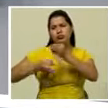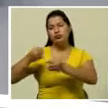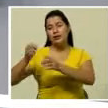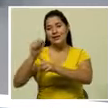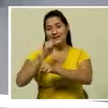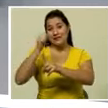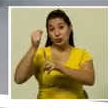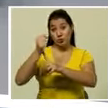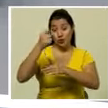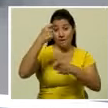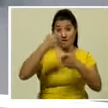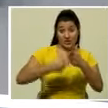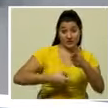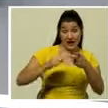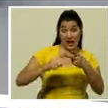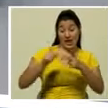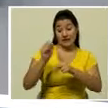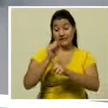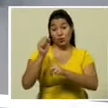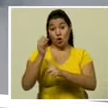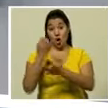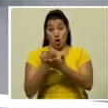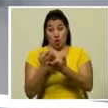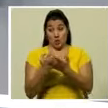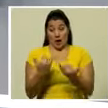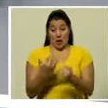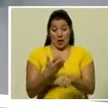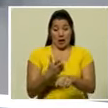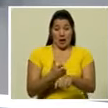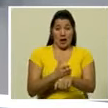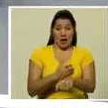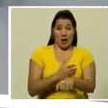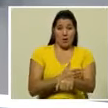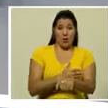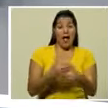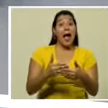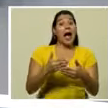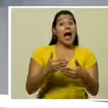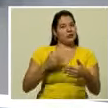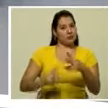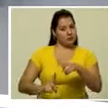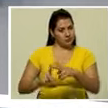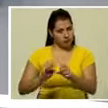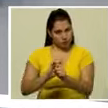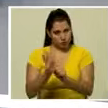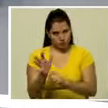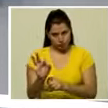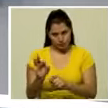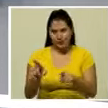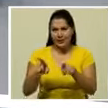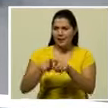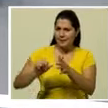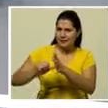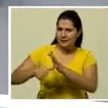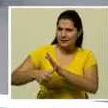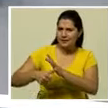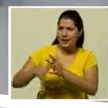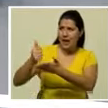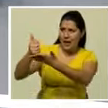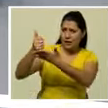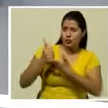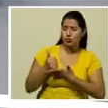y económica mostraba de señales de mejoría antes de la pandemia. Destacó la ayuda entregada por el